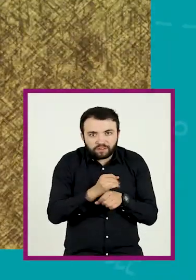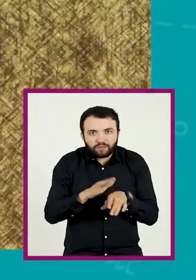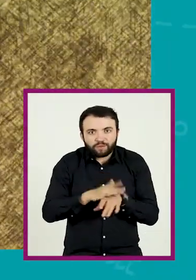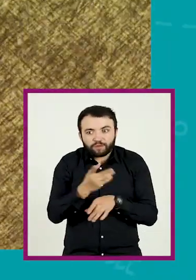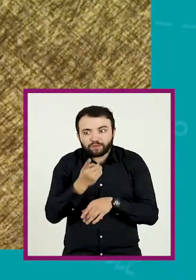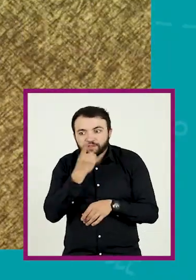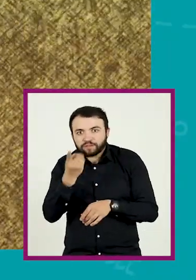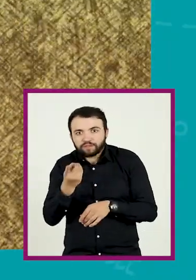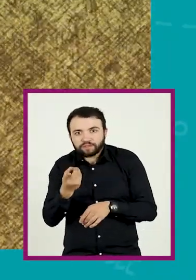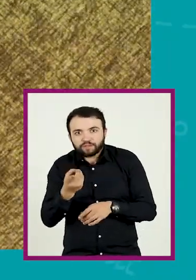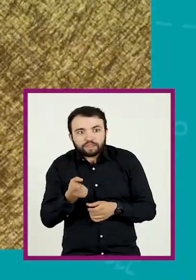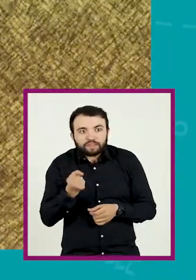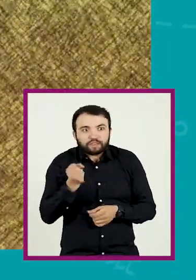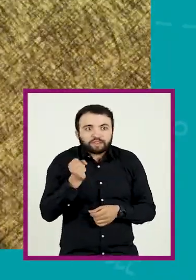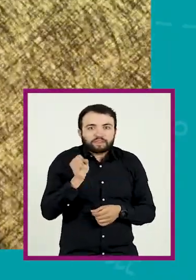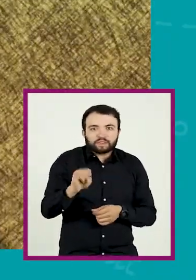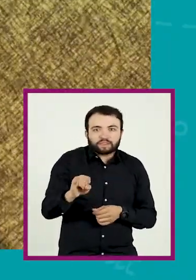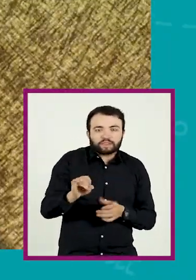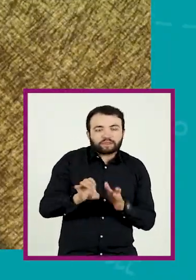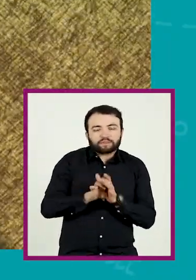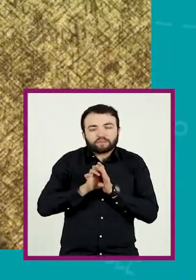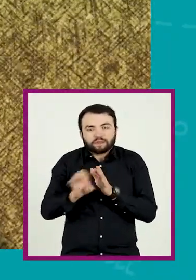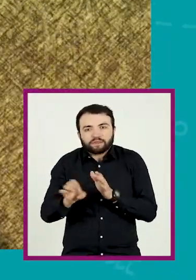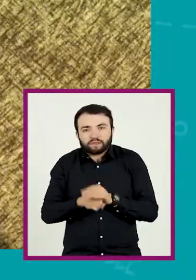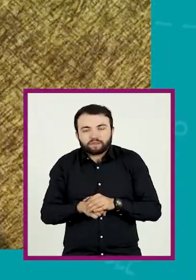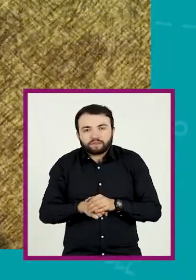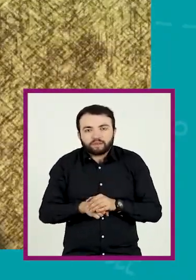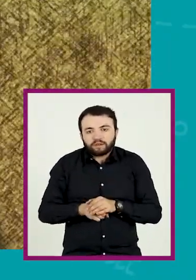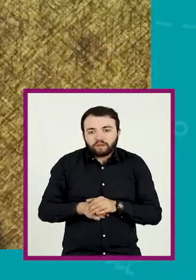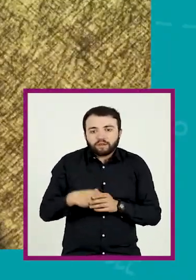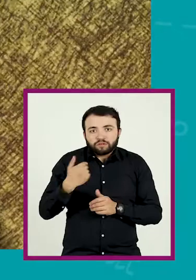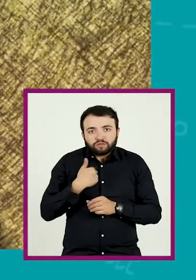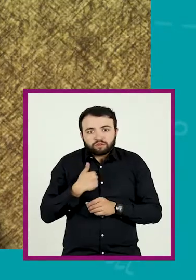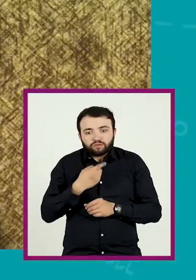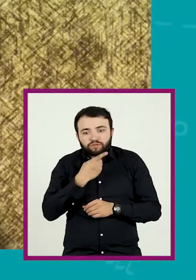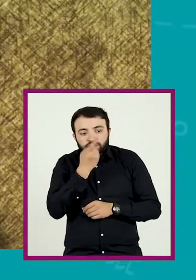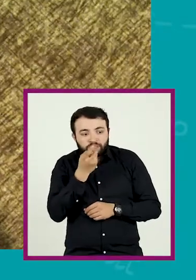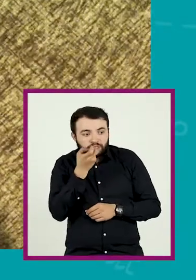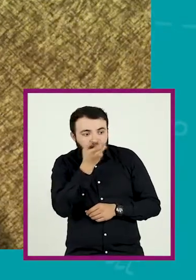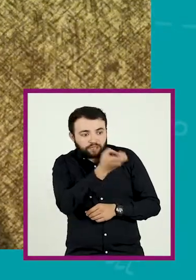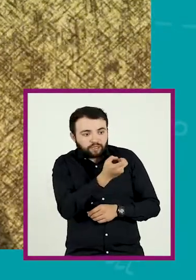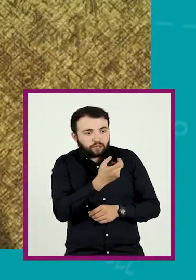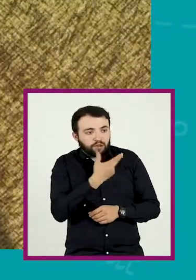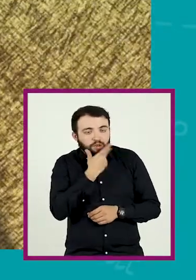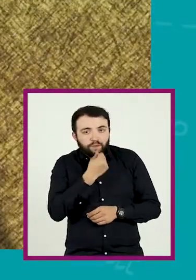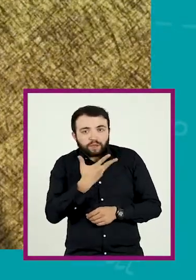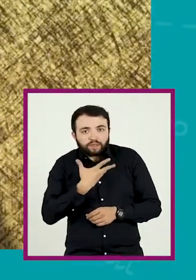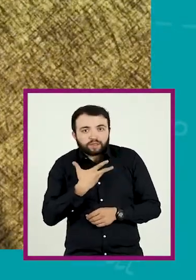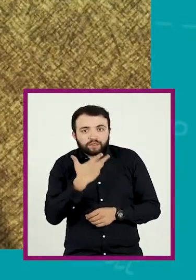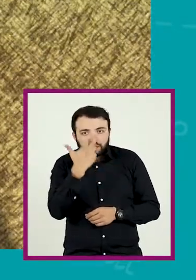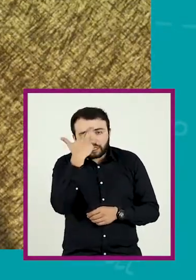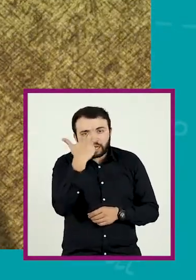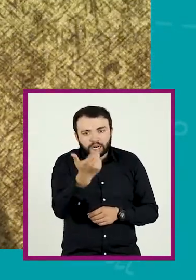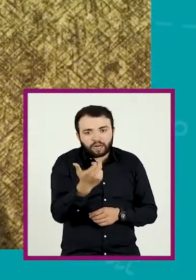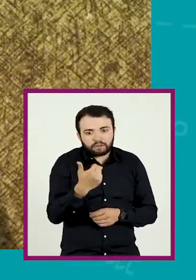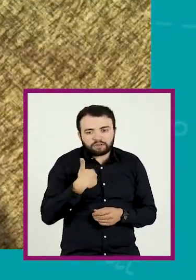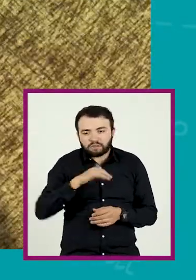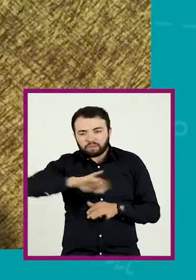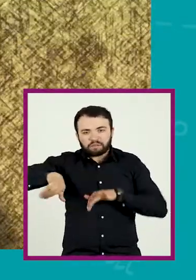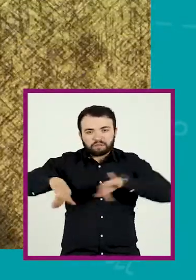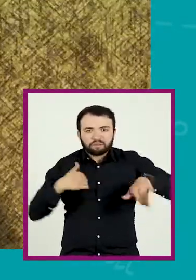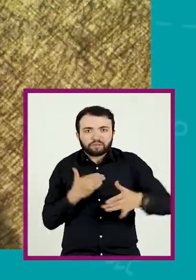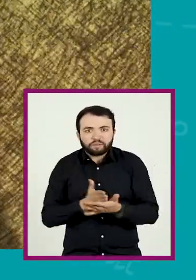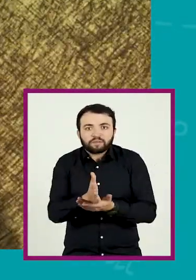Hume, no podríamos darle sentido a las leyes de Newton. No podríamos explicar el poder explicativo